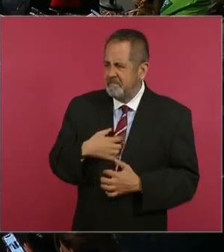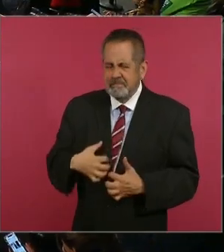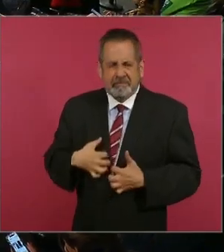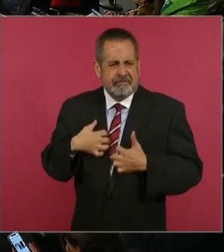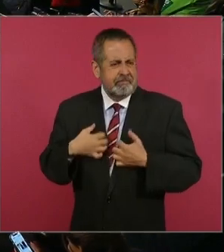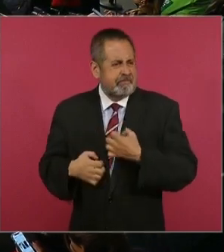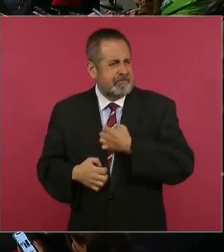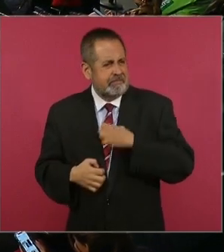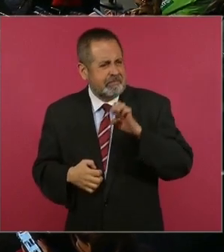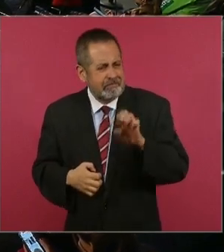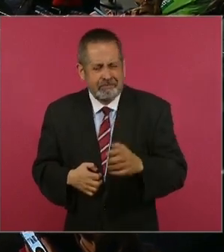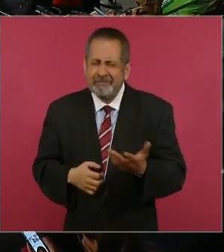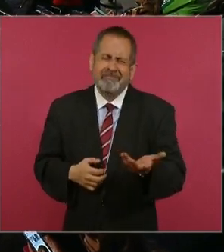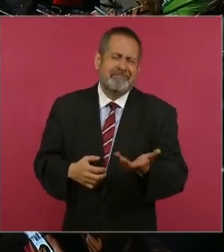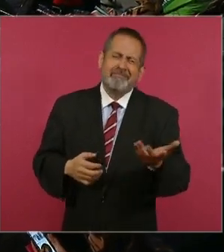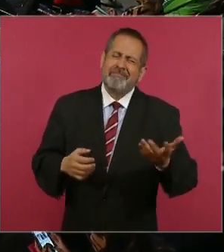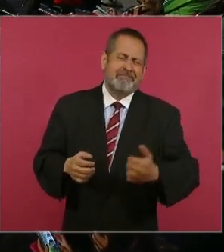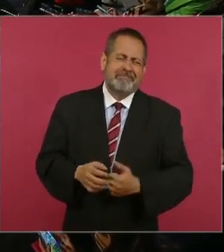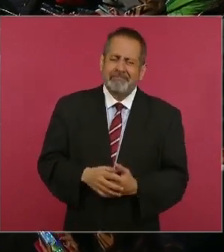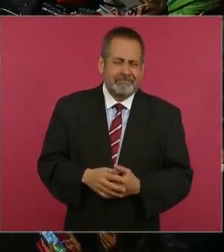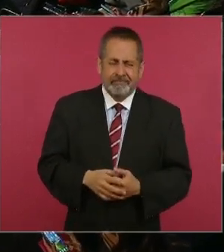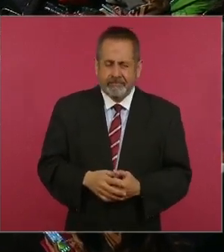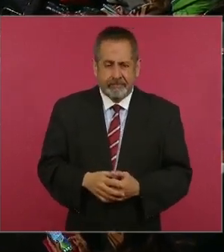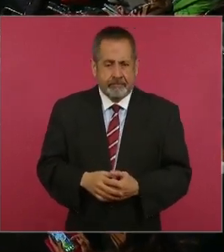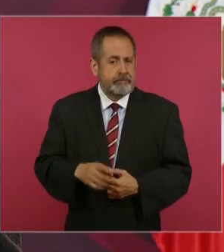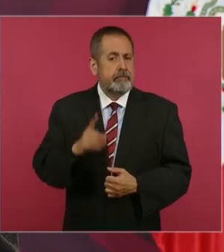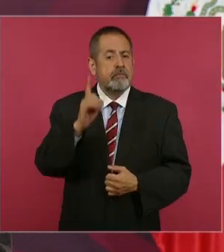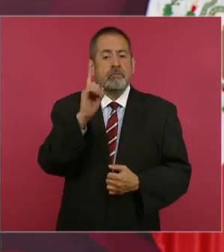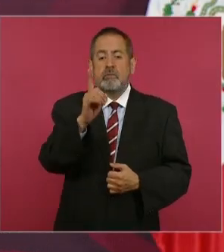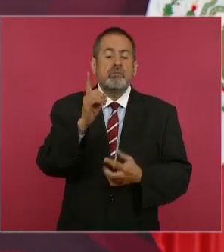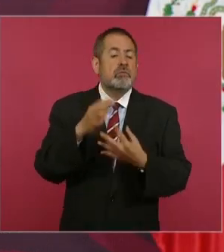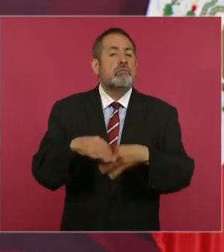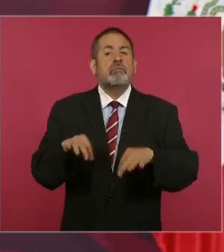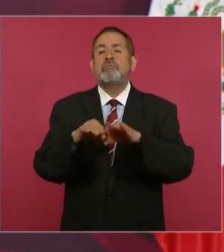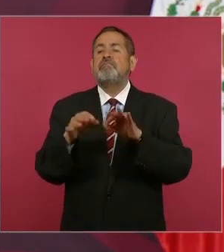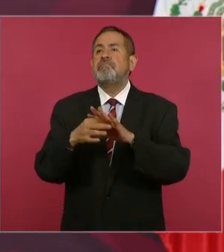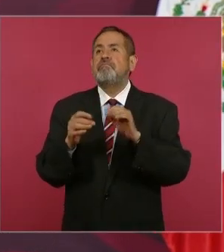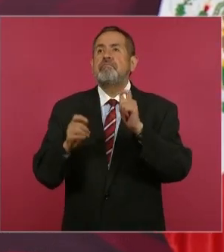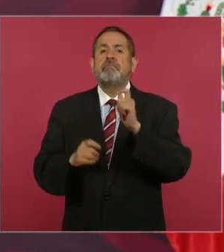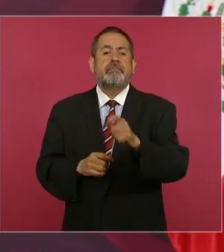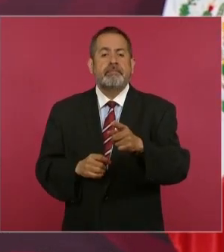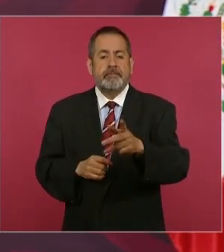si es importante eh que no haya